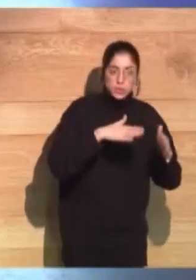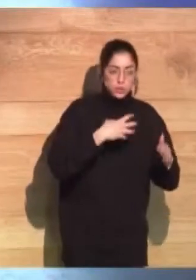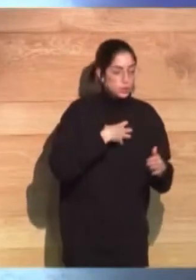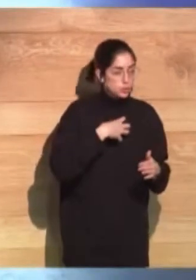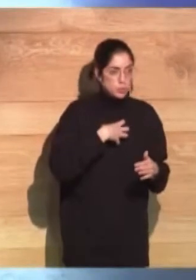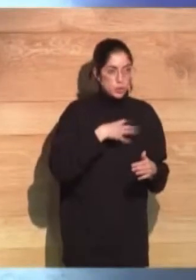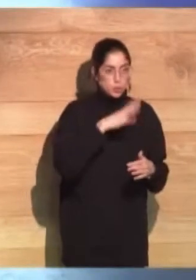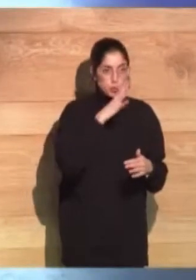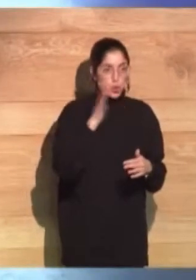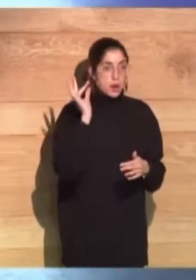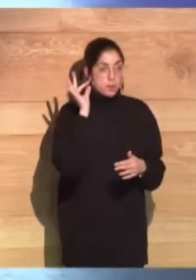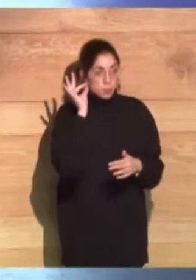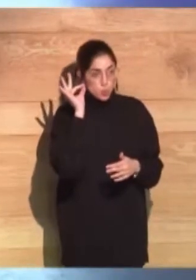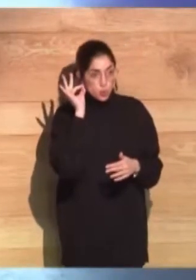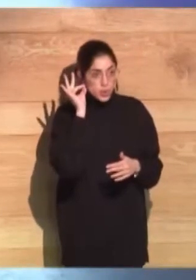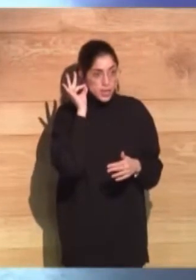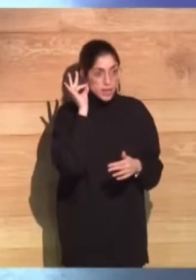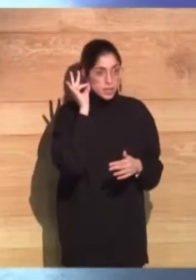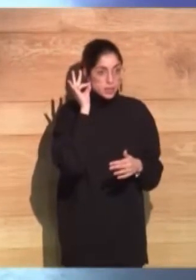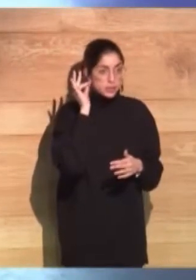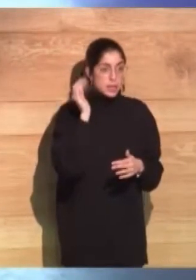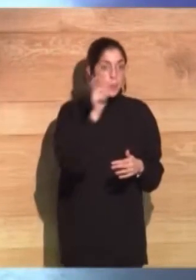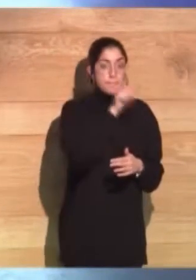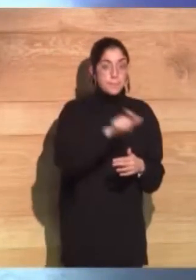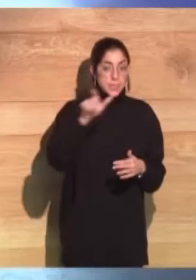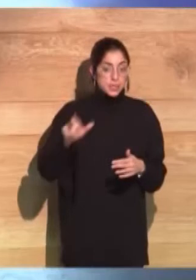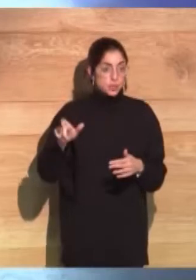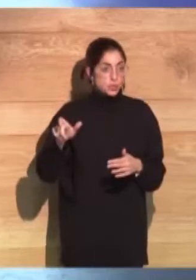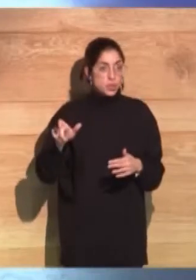Porque las mujeres son personas